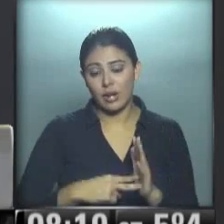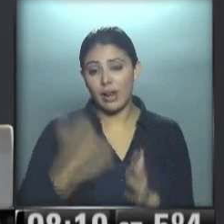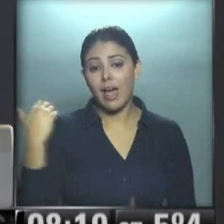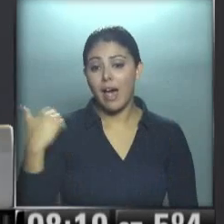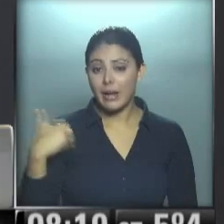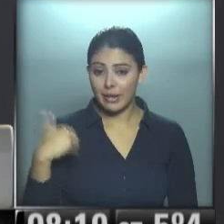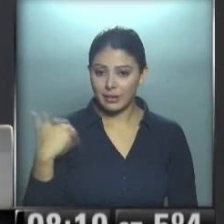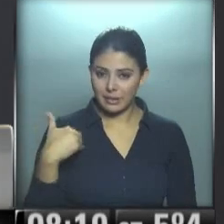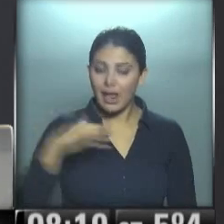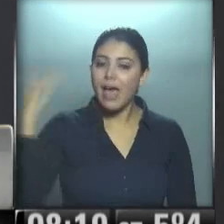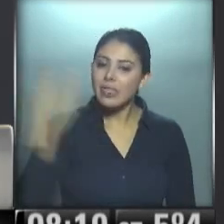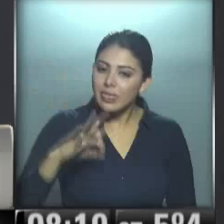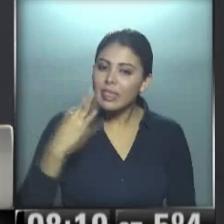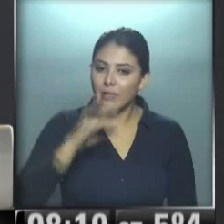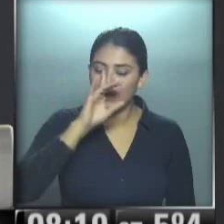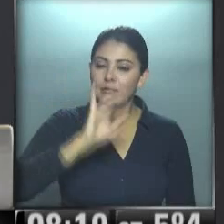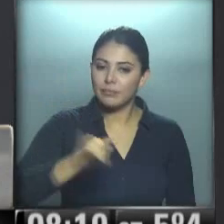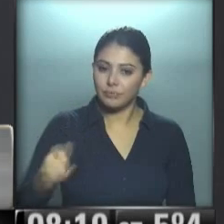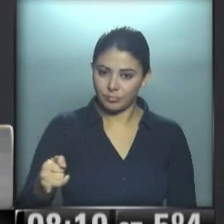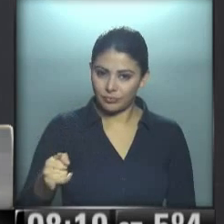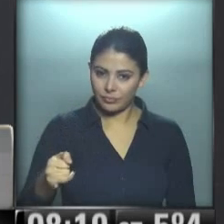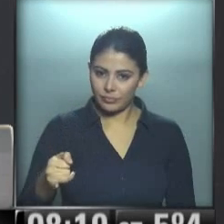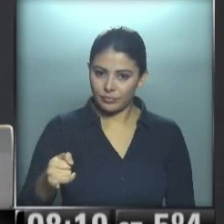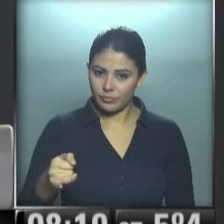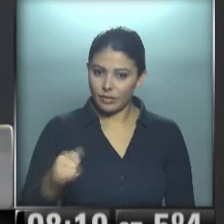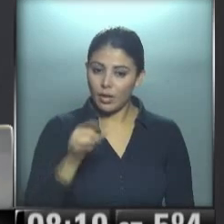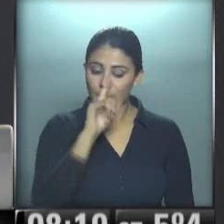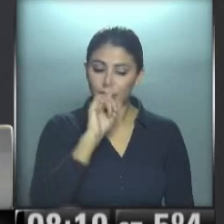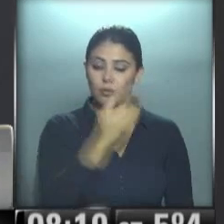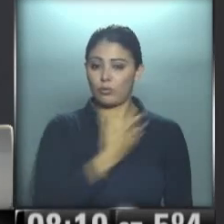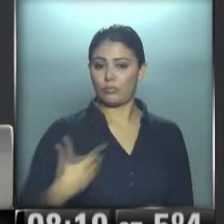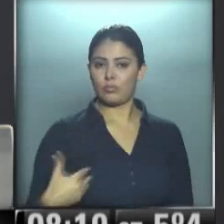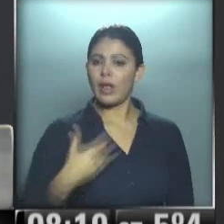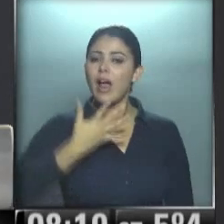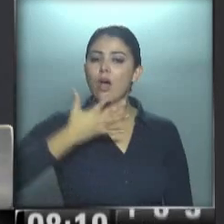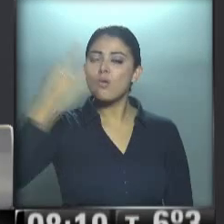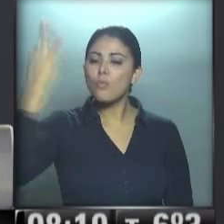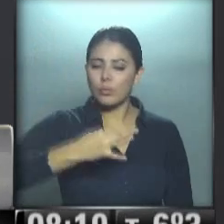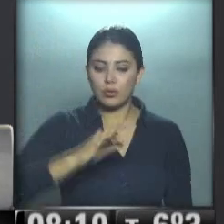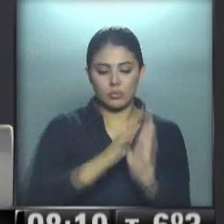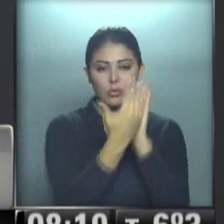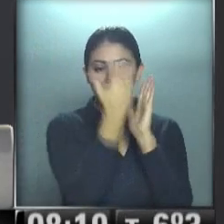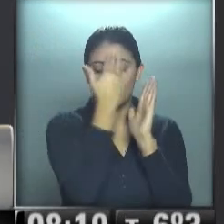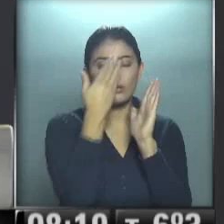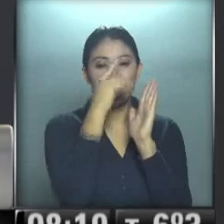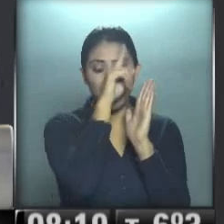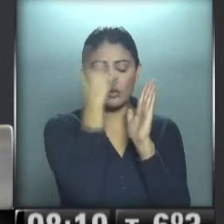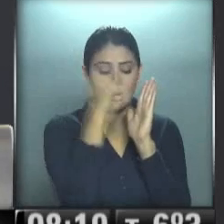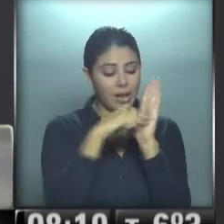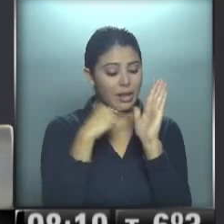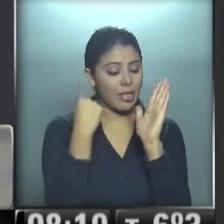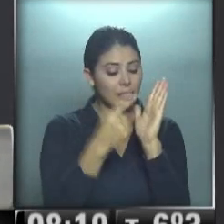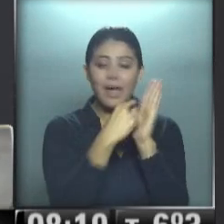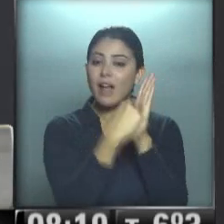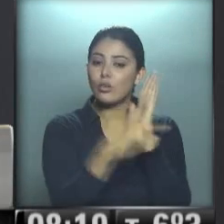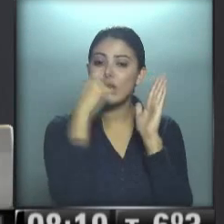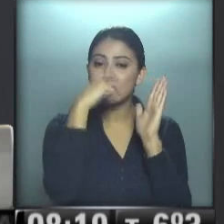república argentina debe inexorablemente por parte de sus autoridades respetar la constitución nacional que establece en